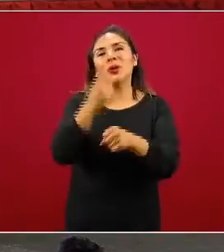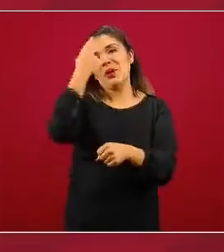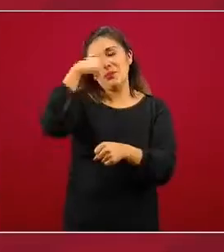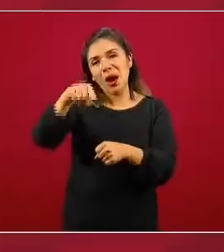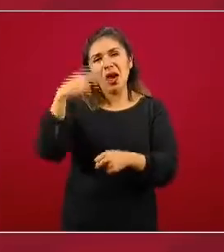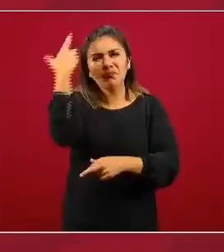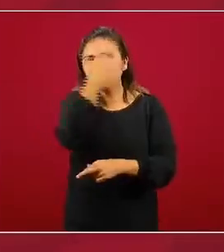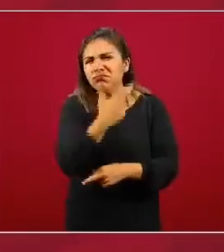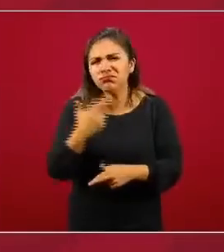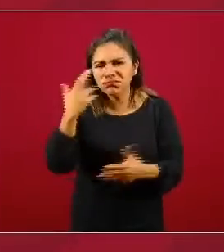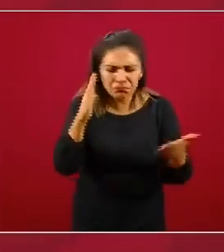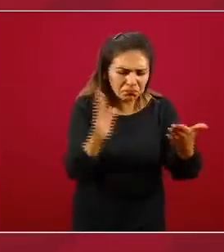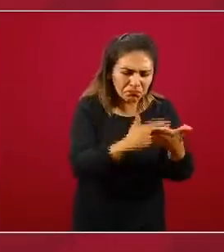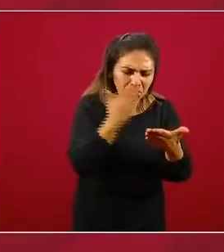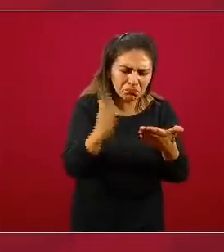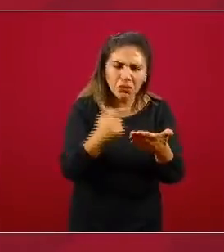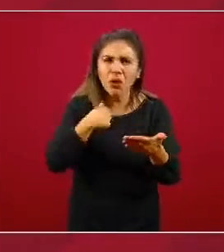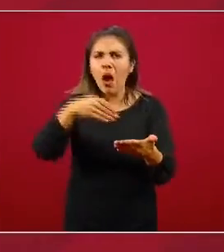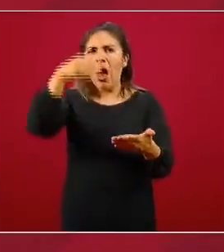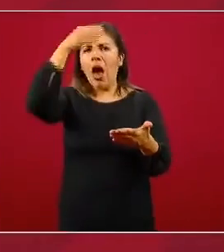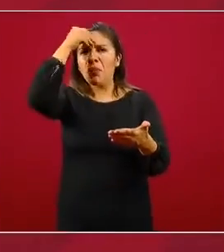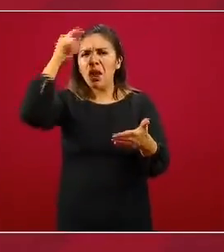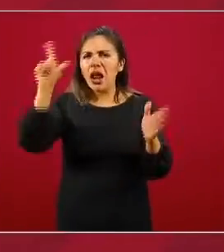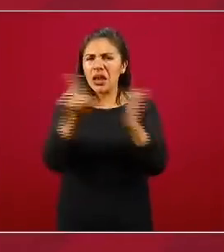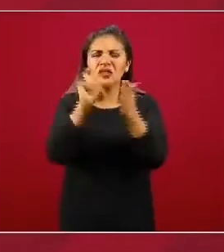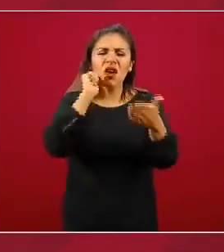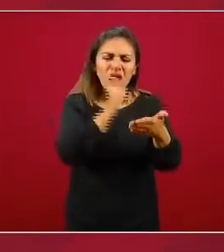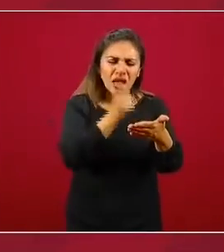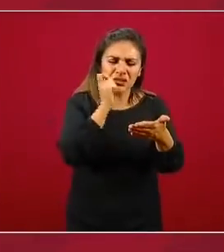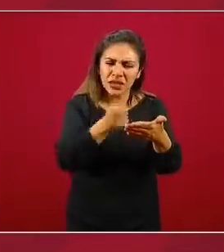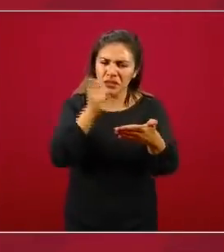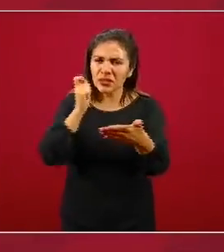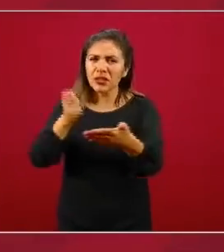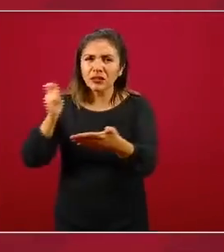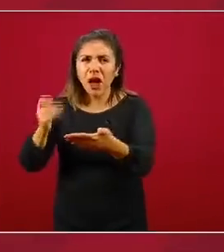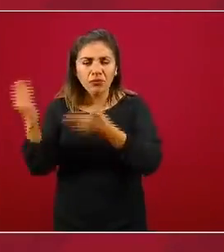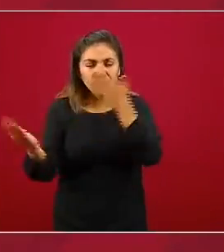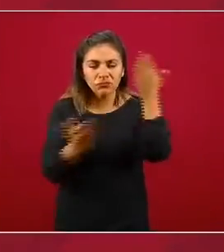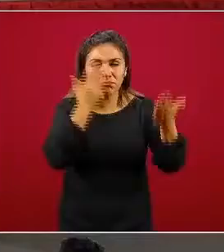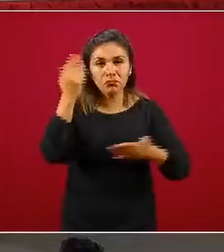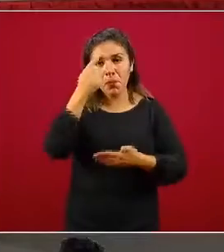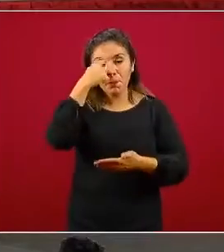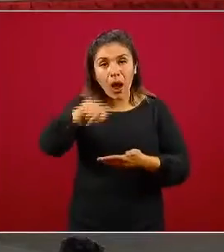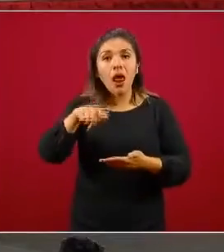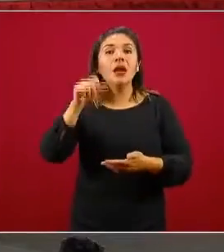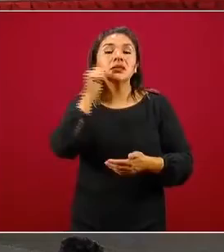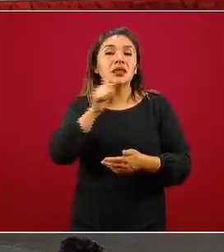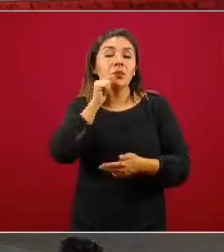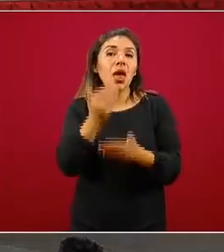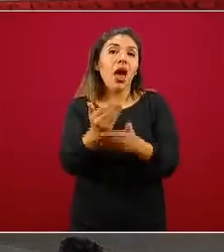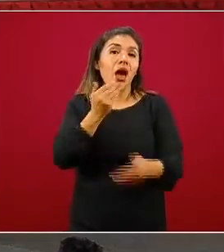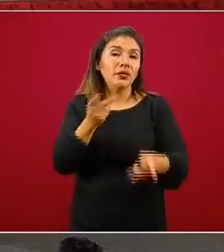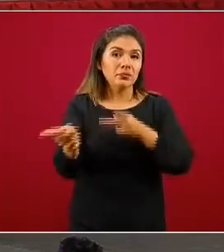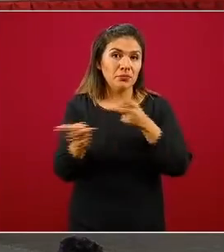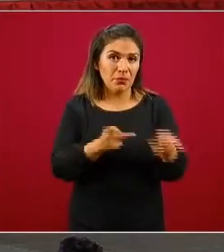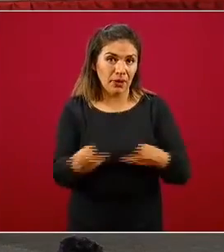para revisar las lecciones que se pueden aprender en el proceso de estar siempre